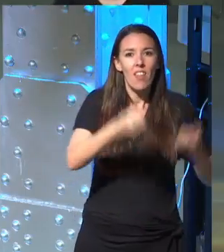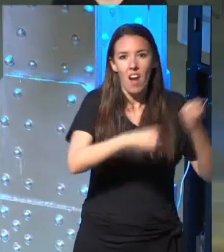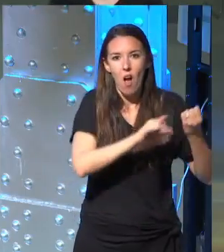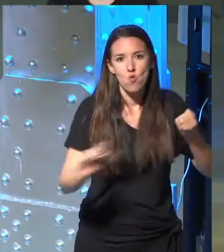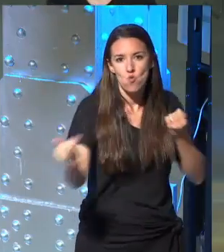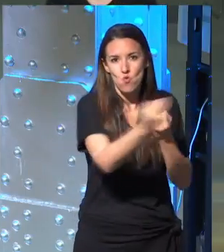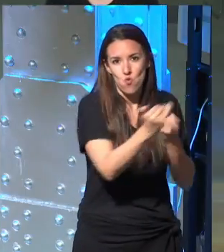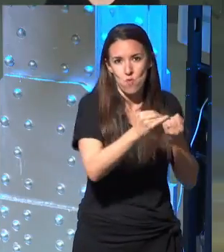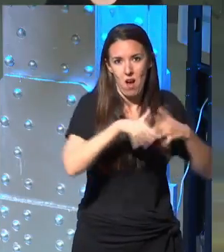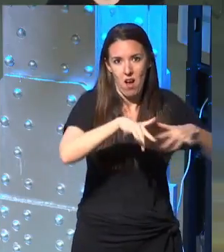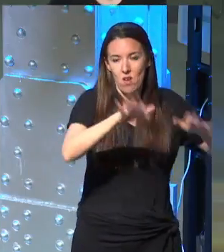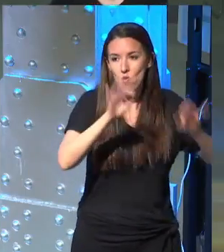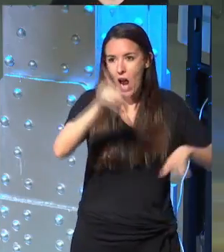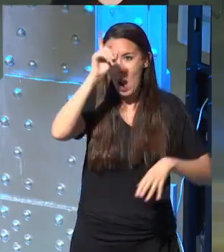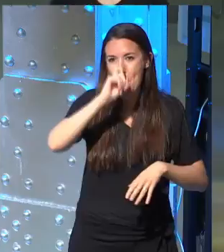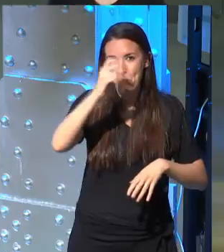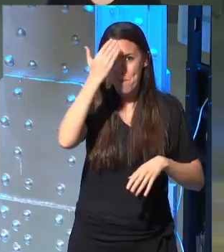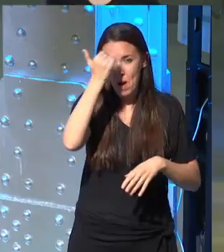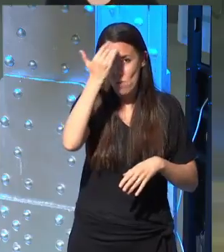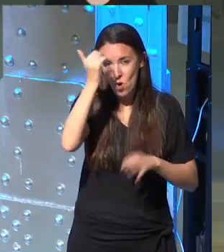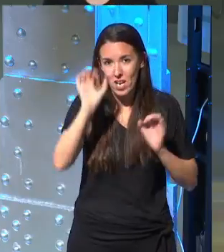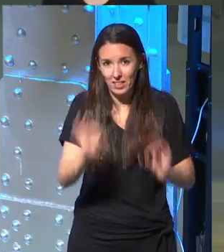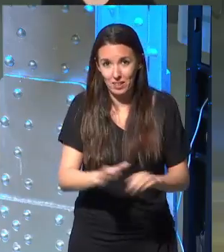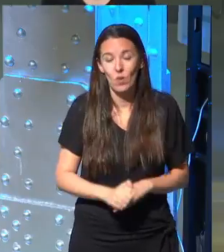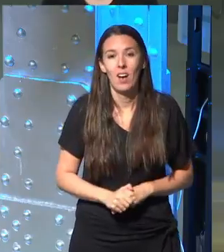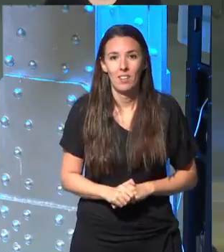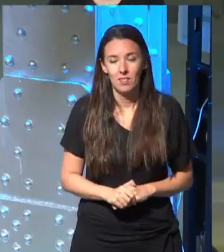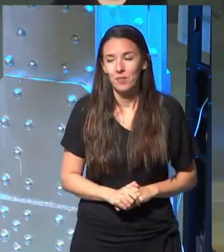hilo. Es como tus memorias. El chico del hilo.